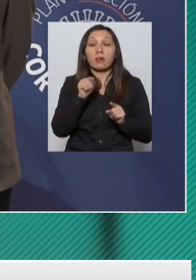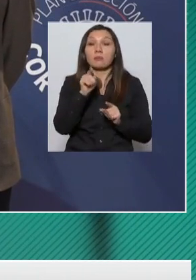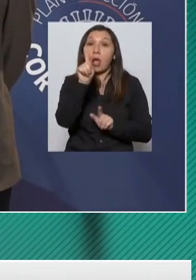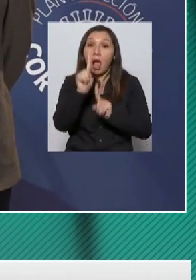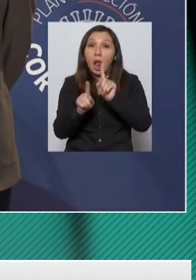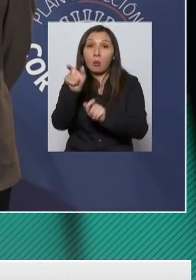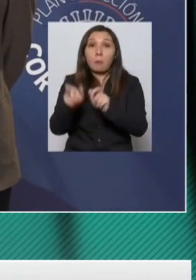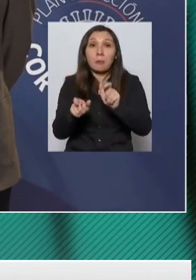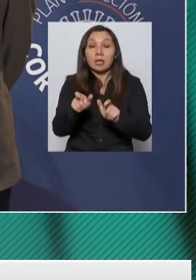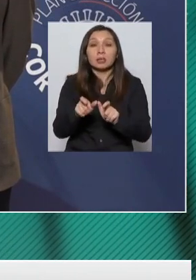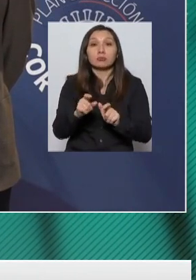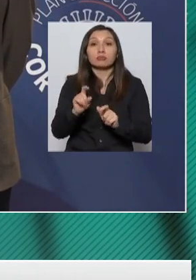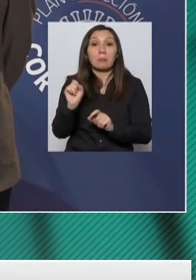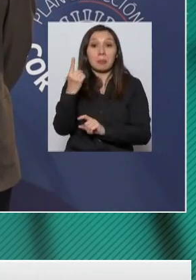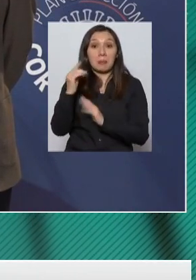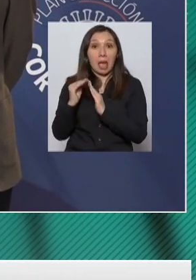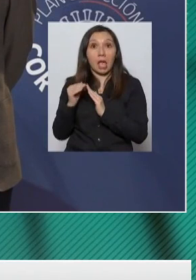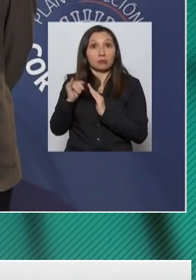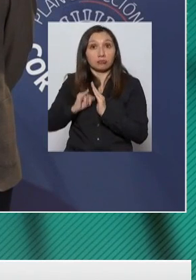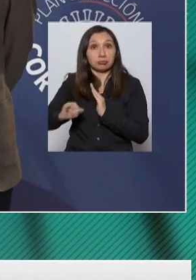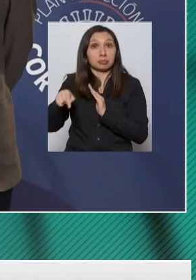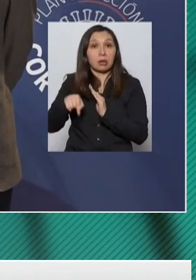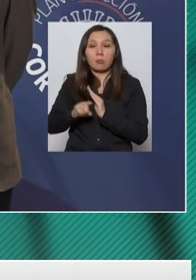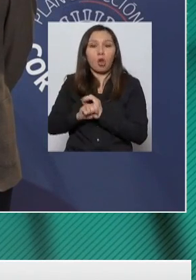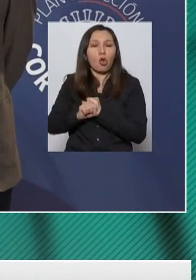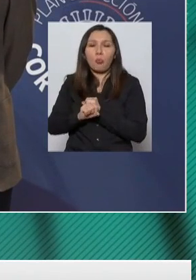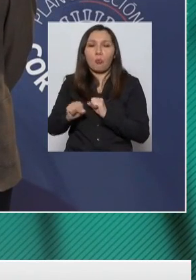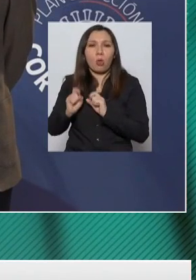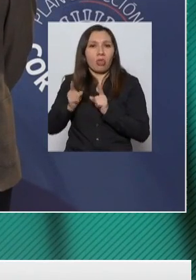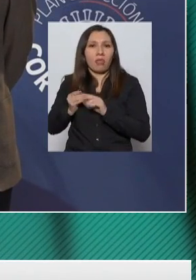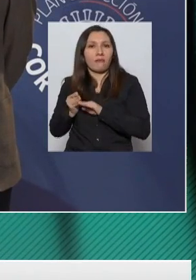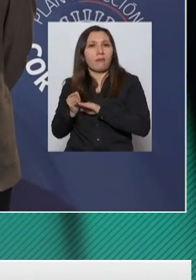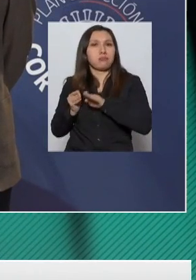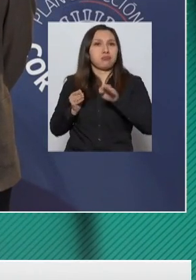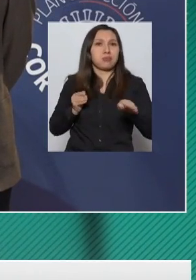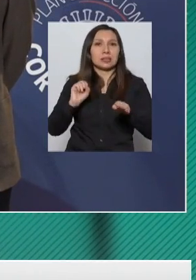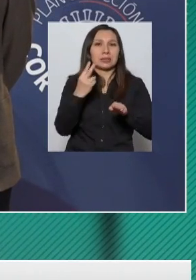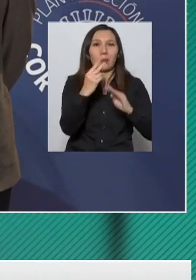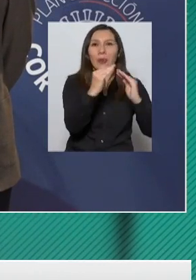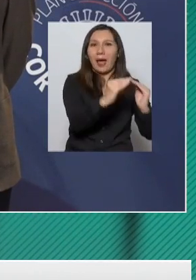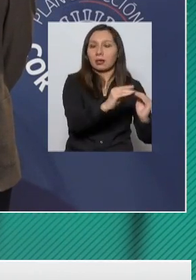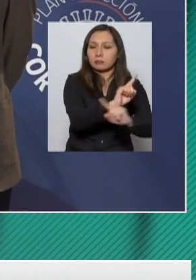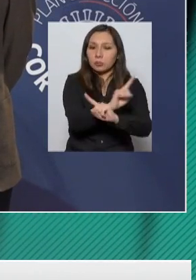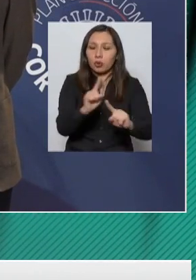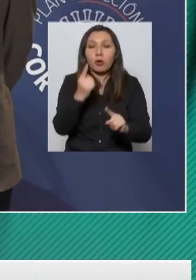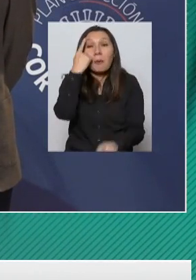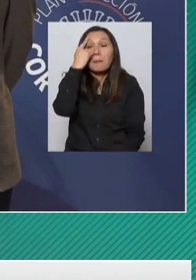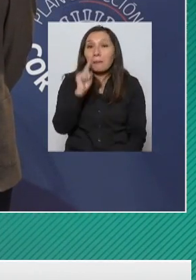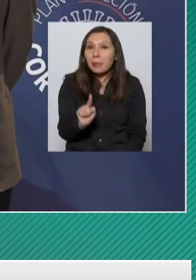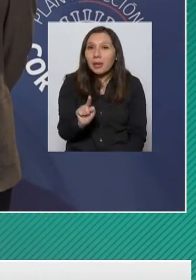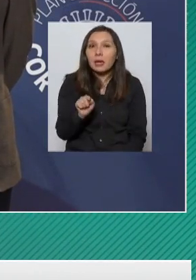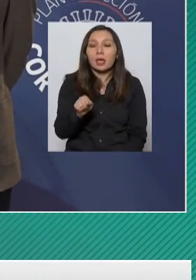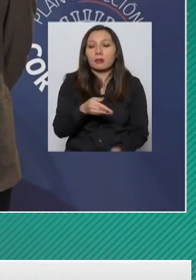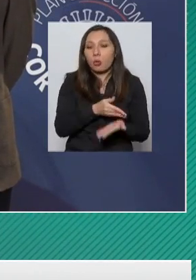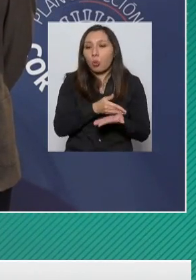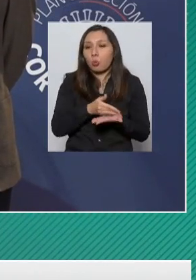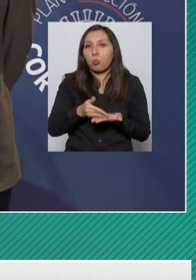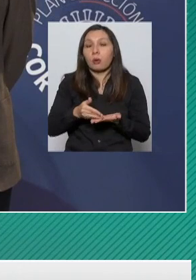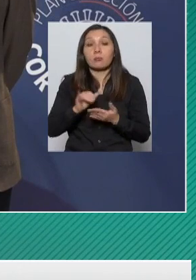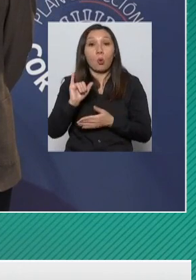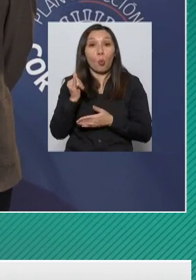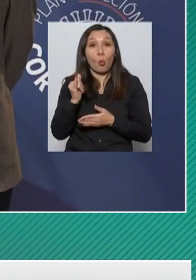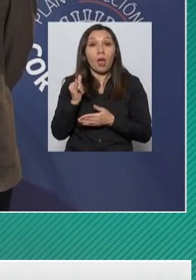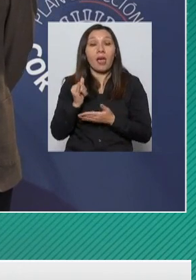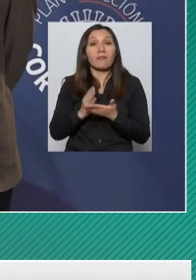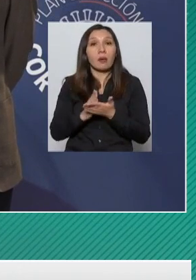personas que están en su primera vivienda no deben desplazarse a su segunda vivienda sin embargo durante desde el